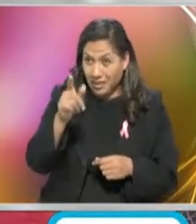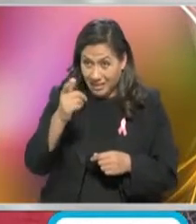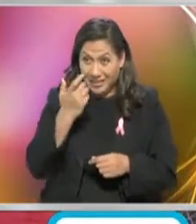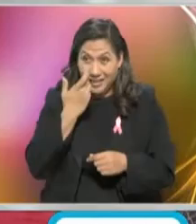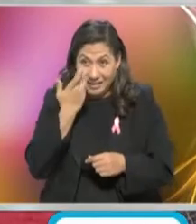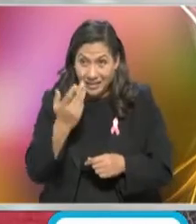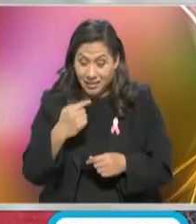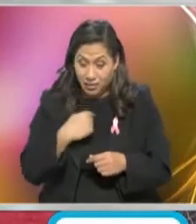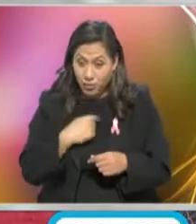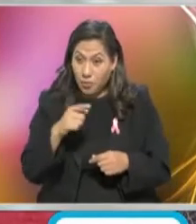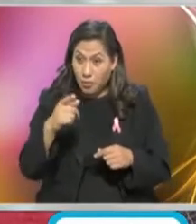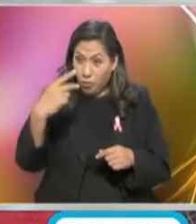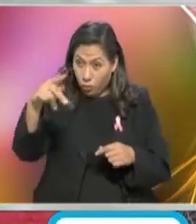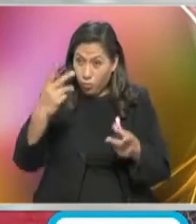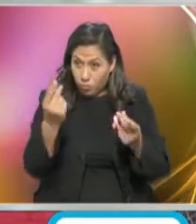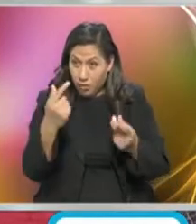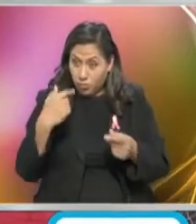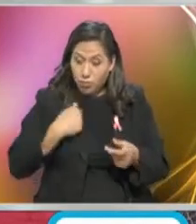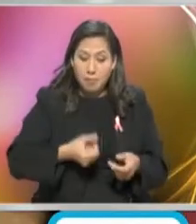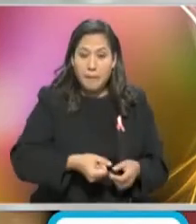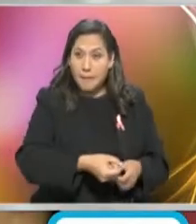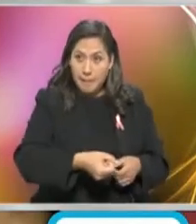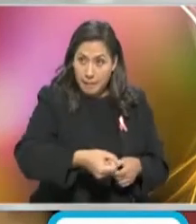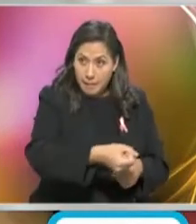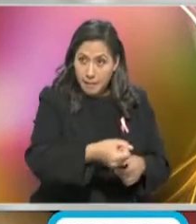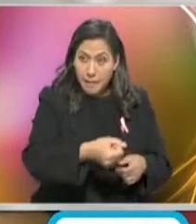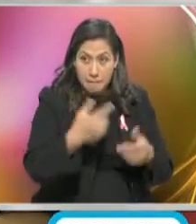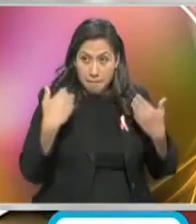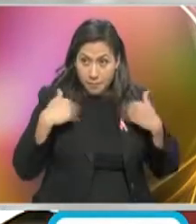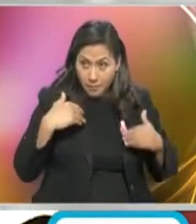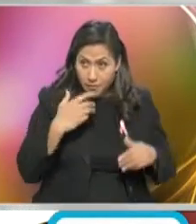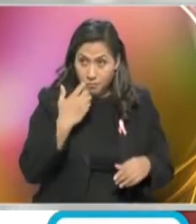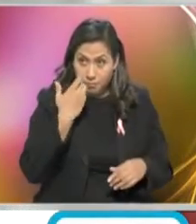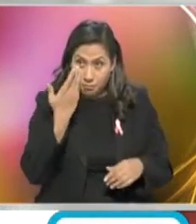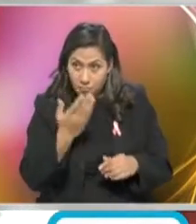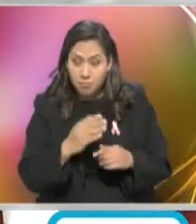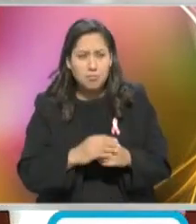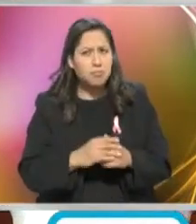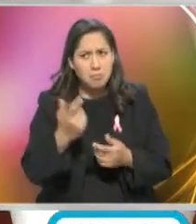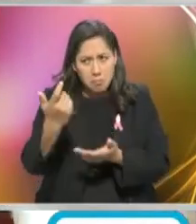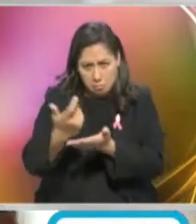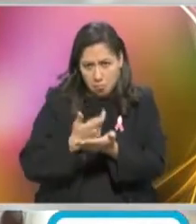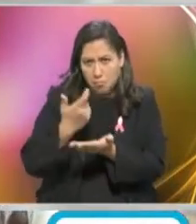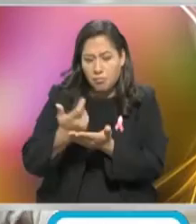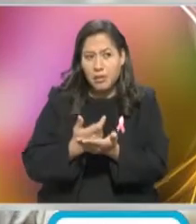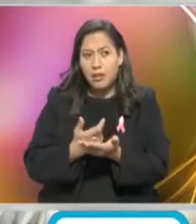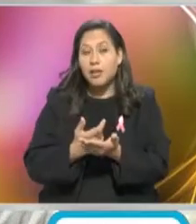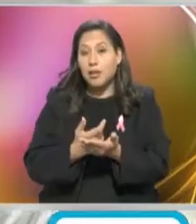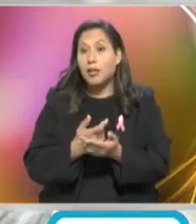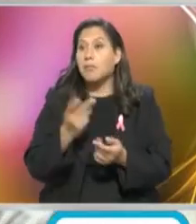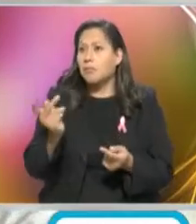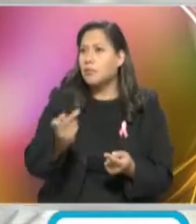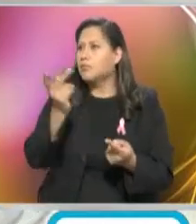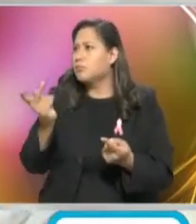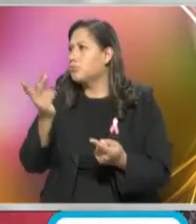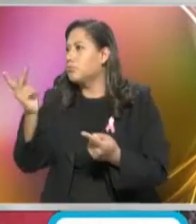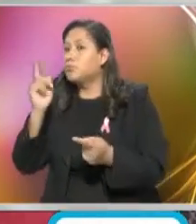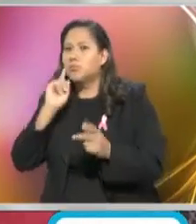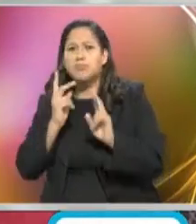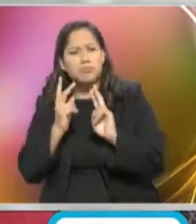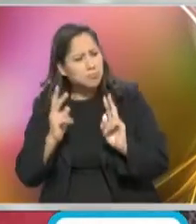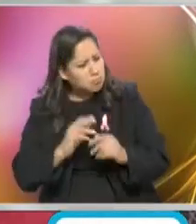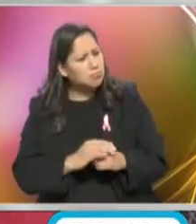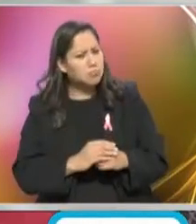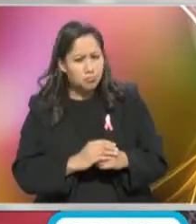les gustaría que yo paseara a sus perros, podría ser un negocio. Sí. Empezó a preguntarles a las vecinas y